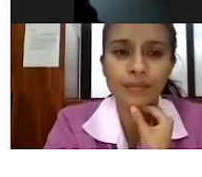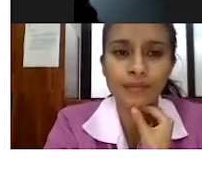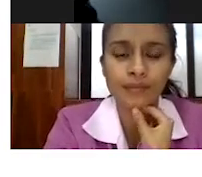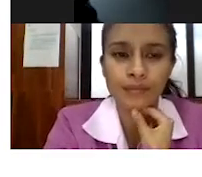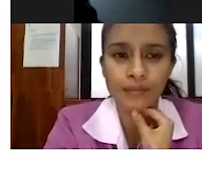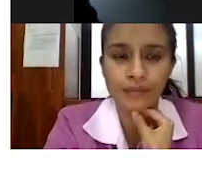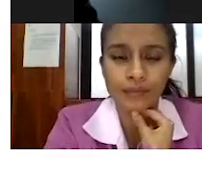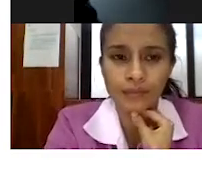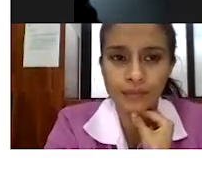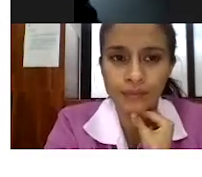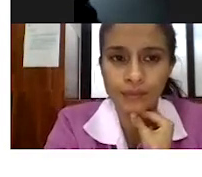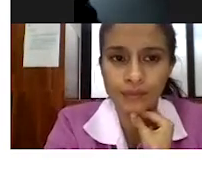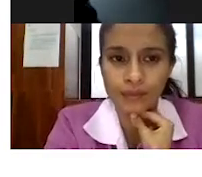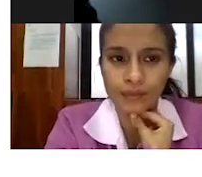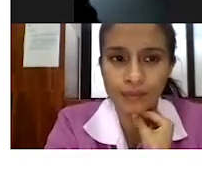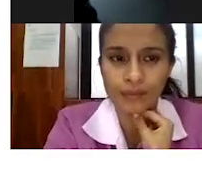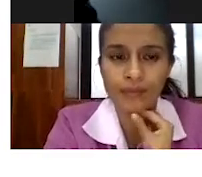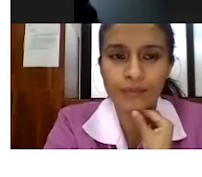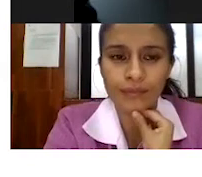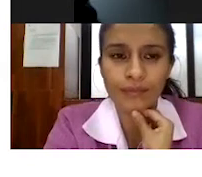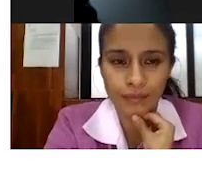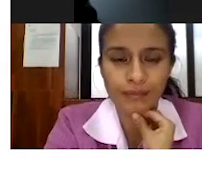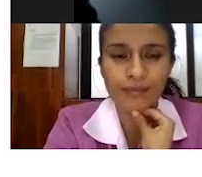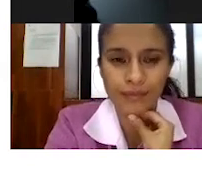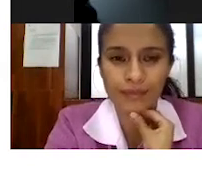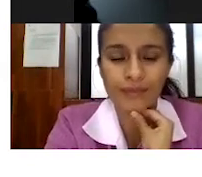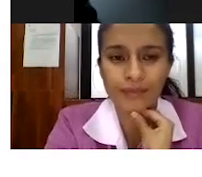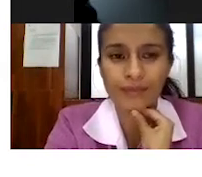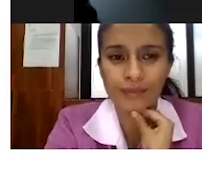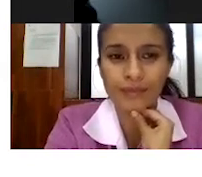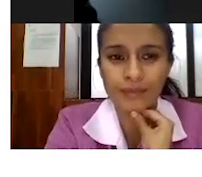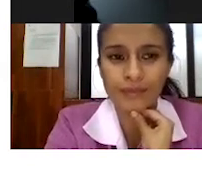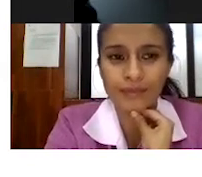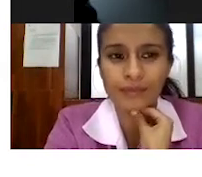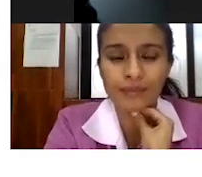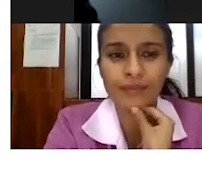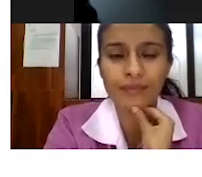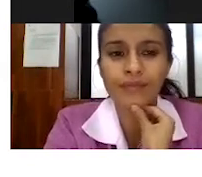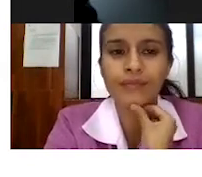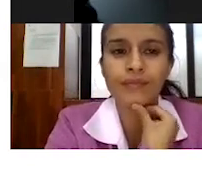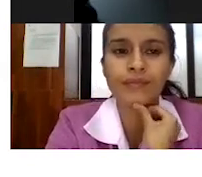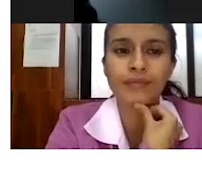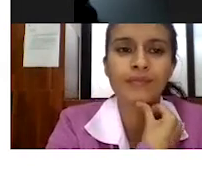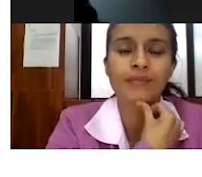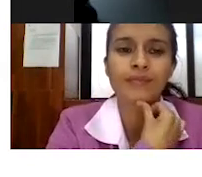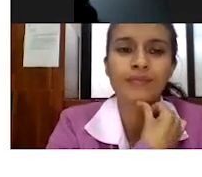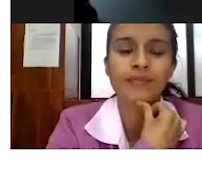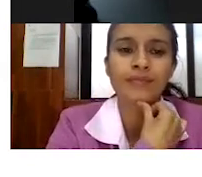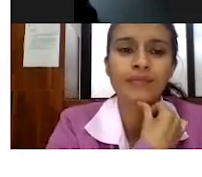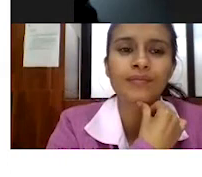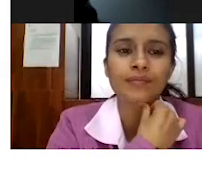ser un poco más ágil. ¿Ok? A lo mejor aquí les costó un poco de trabajo porque a lo mejor no conocemos mnemotecnias o